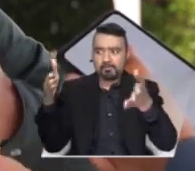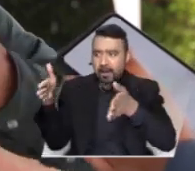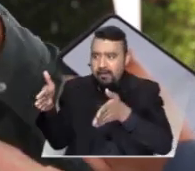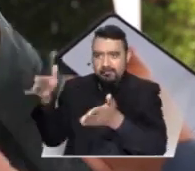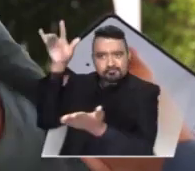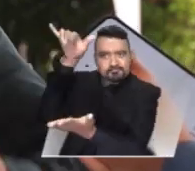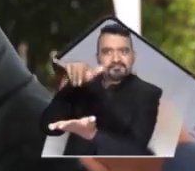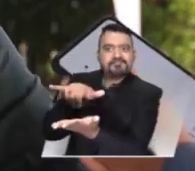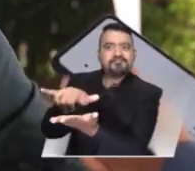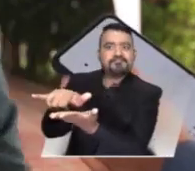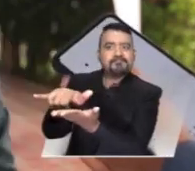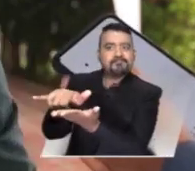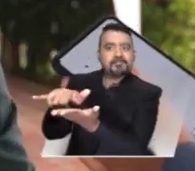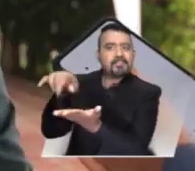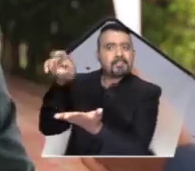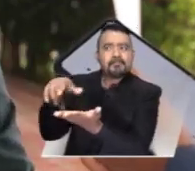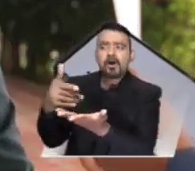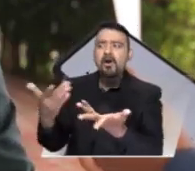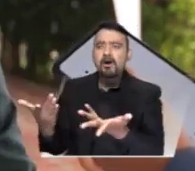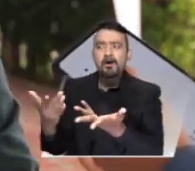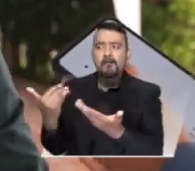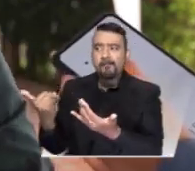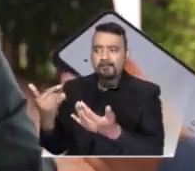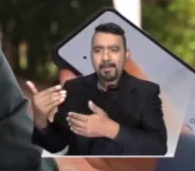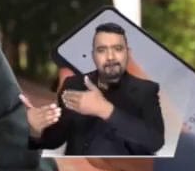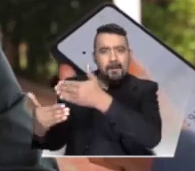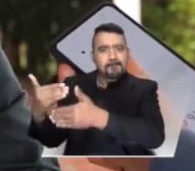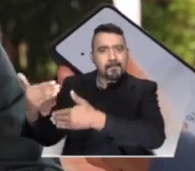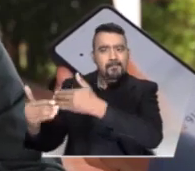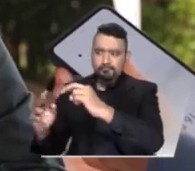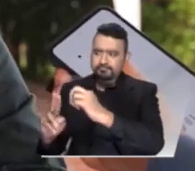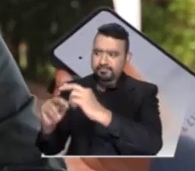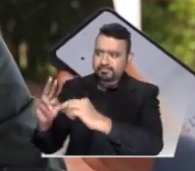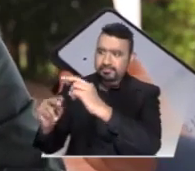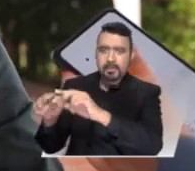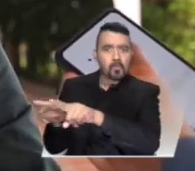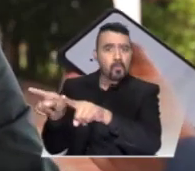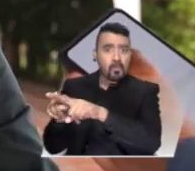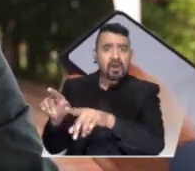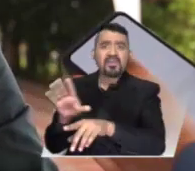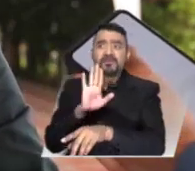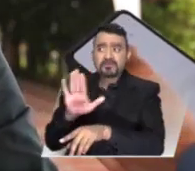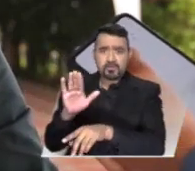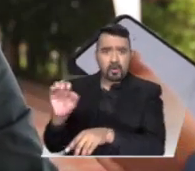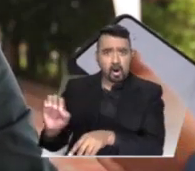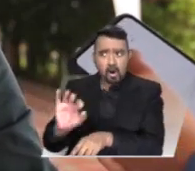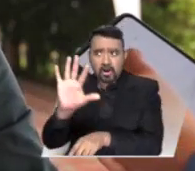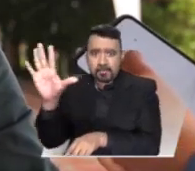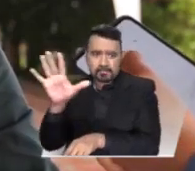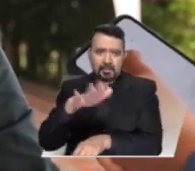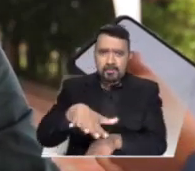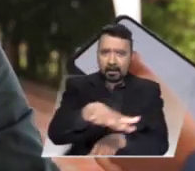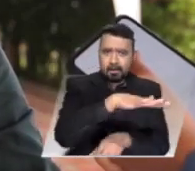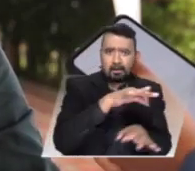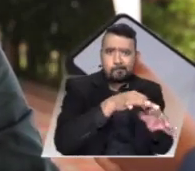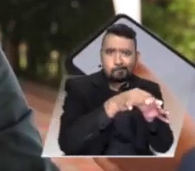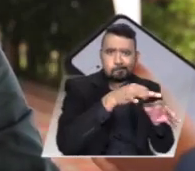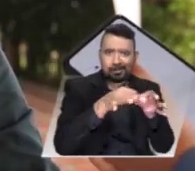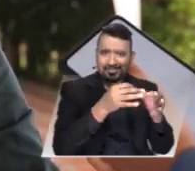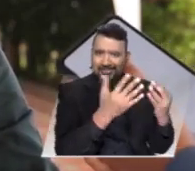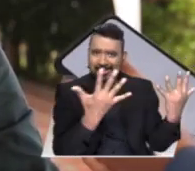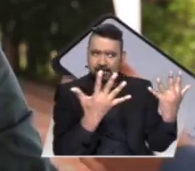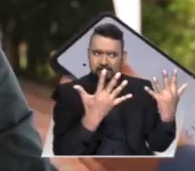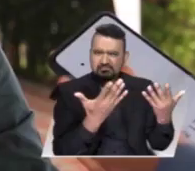desarrollar toda la potencialidad que no solo el Oriente, sino unido con el Valle de Aburrá, tiene que tener